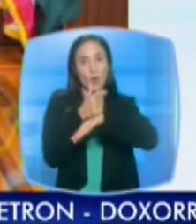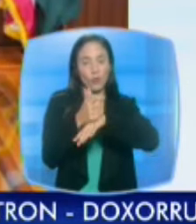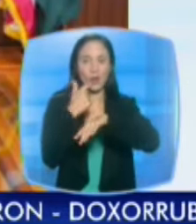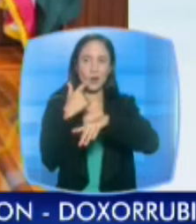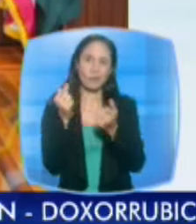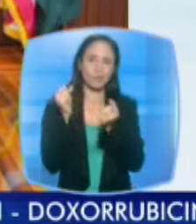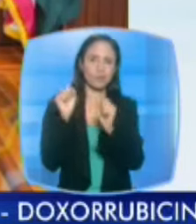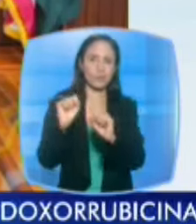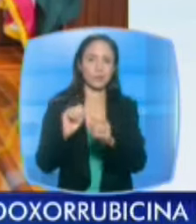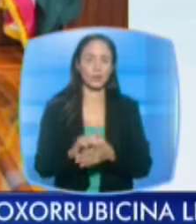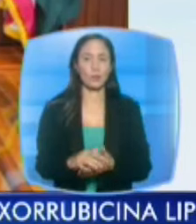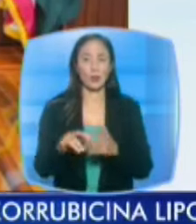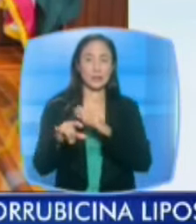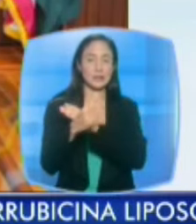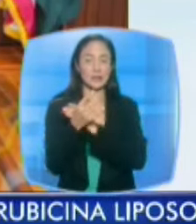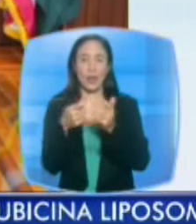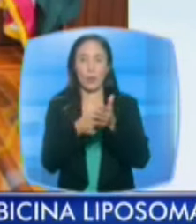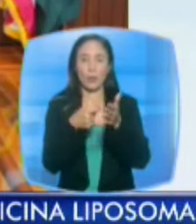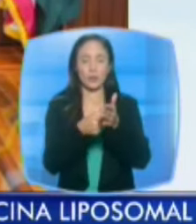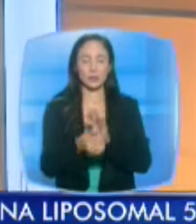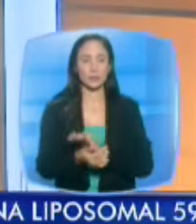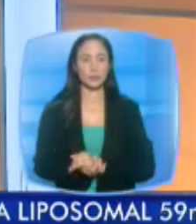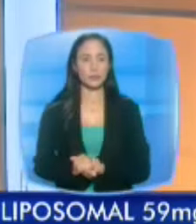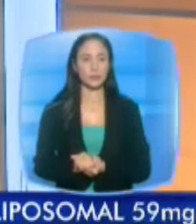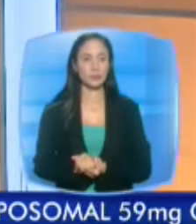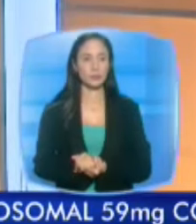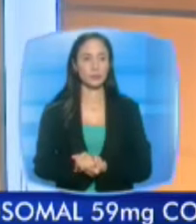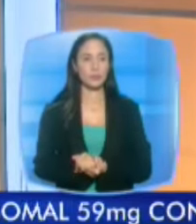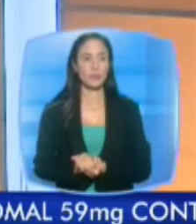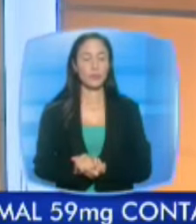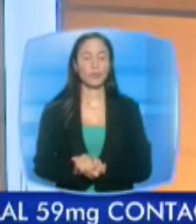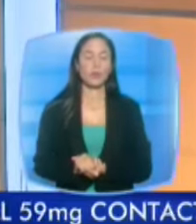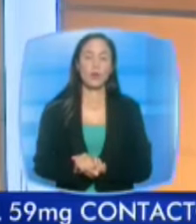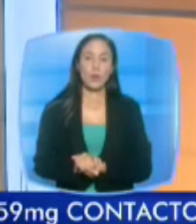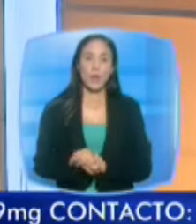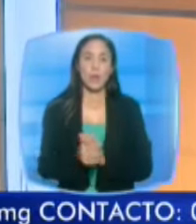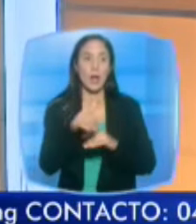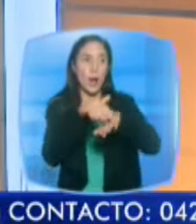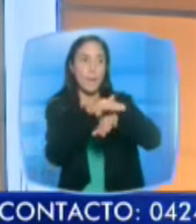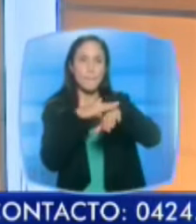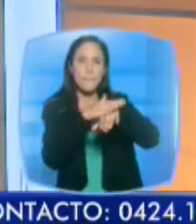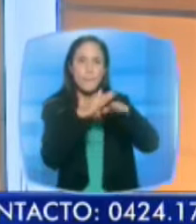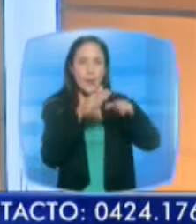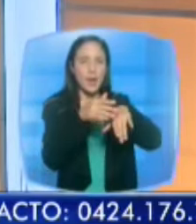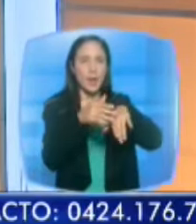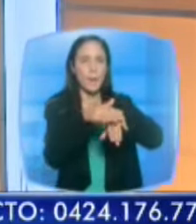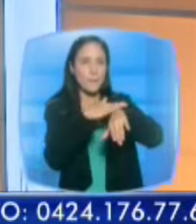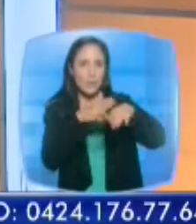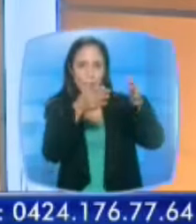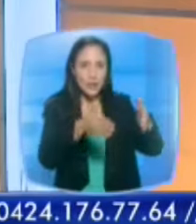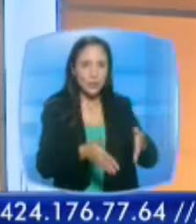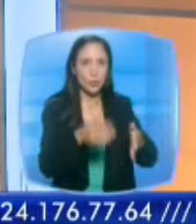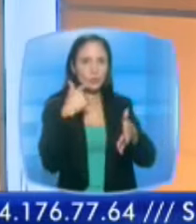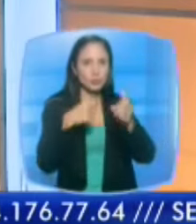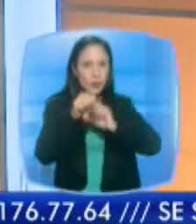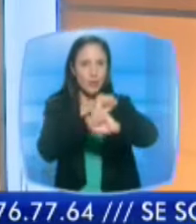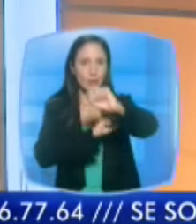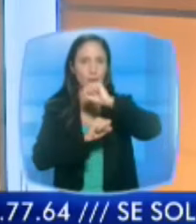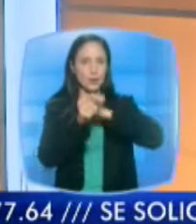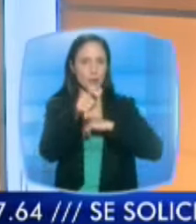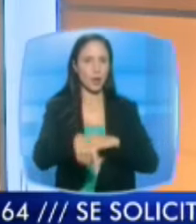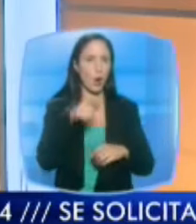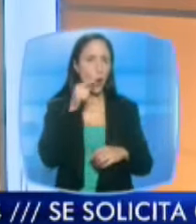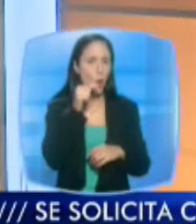venezolano tachó de provocación. Y el ministro de la Defensa, Vladimir Padrino López, aseguró que la visita